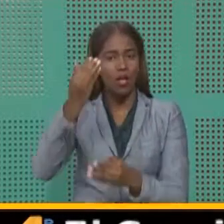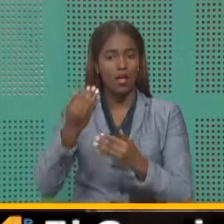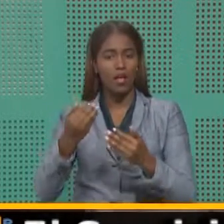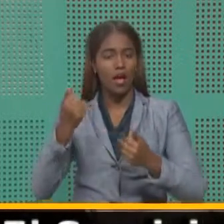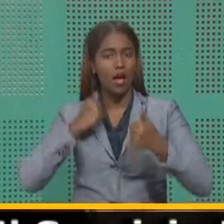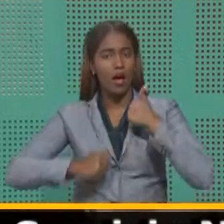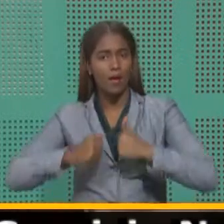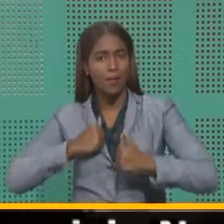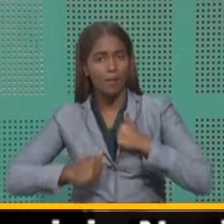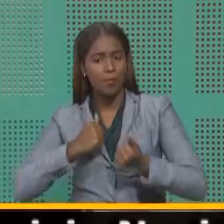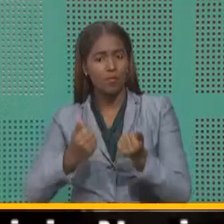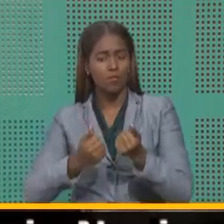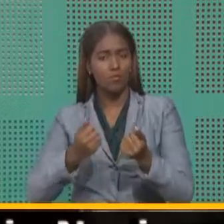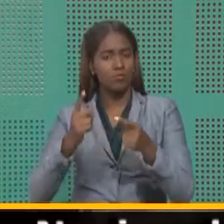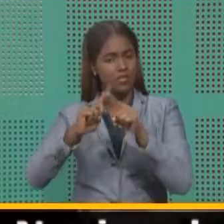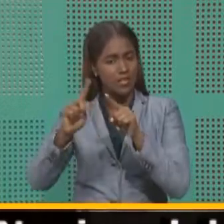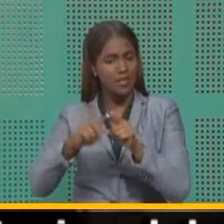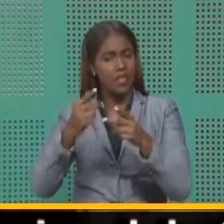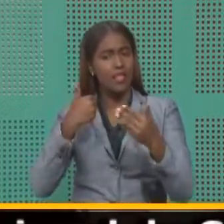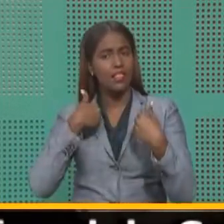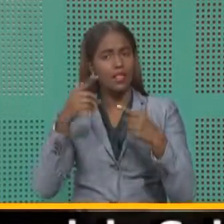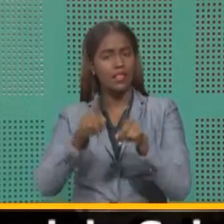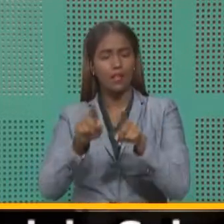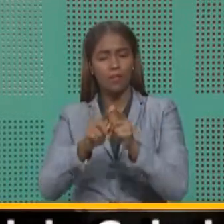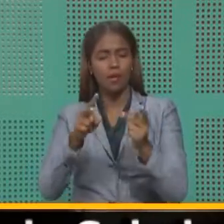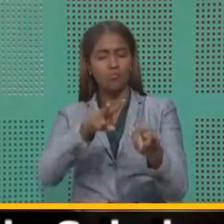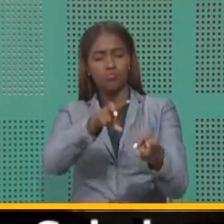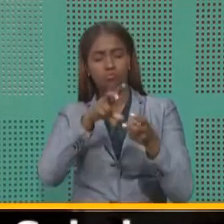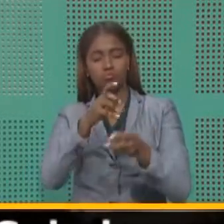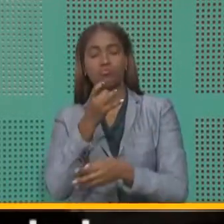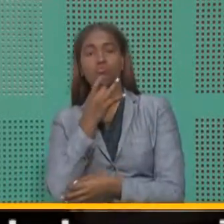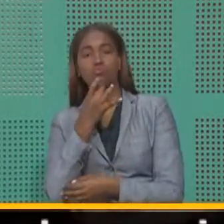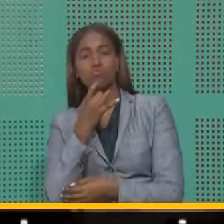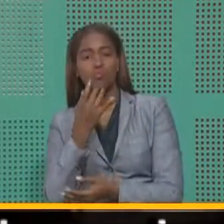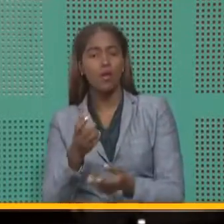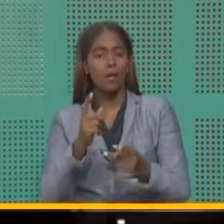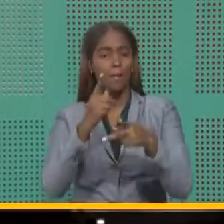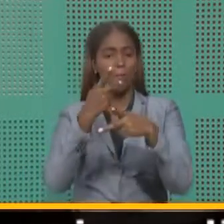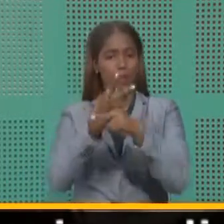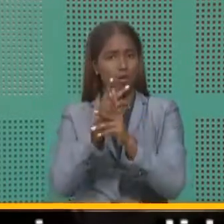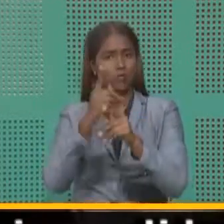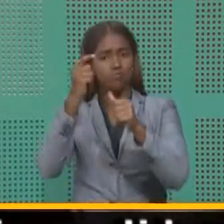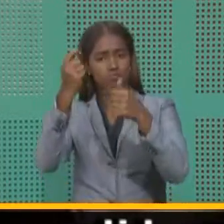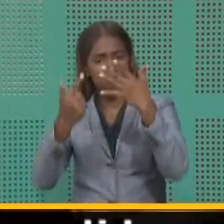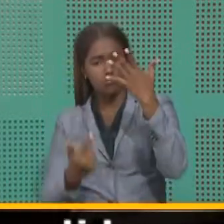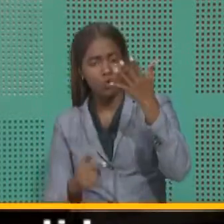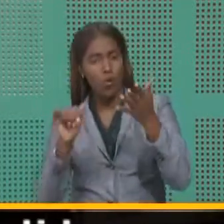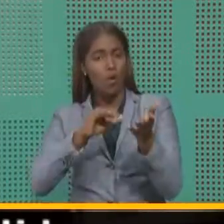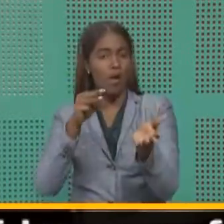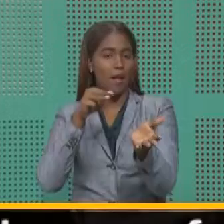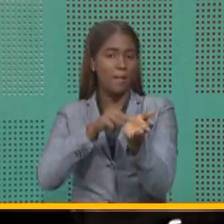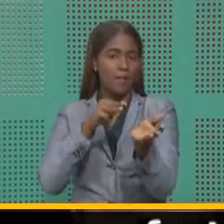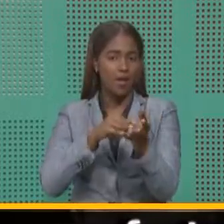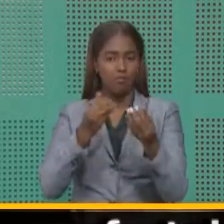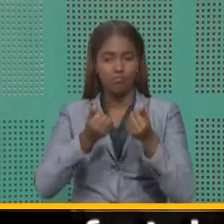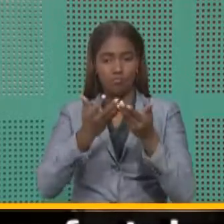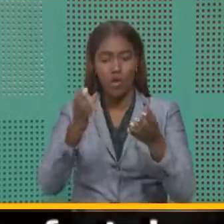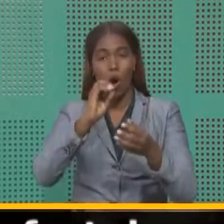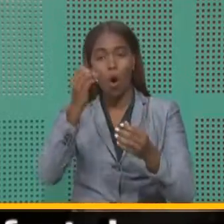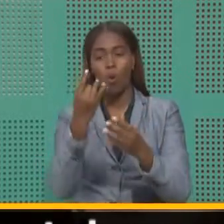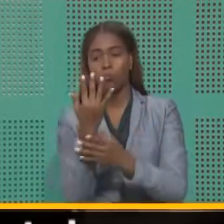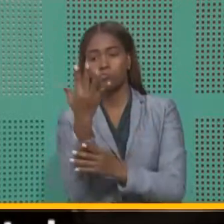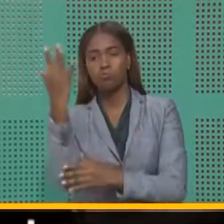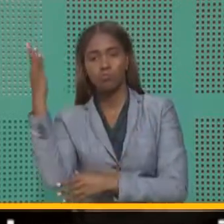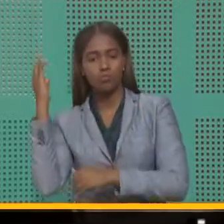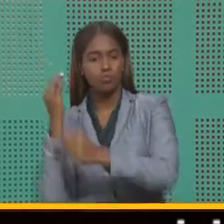detergentes que producen energía eléctrica que producen harina o que ensamblan dispositivos médicos o se dedican a la siembra y a la